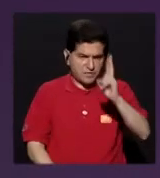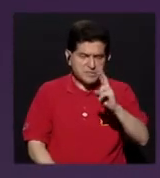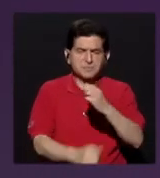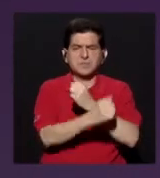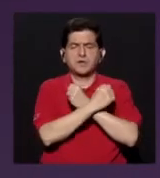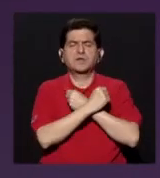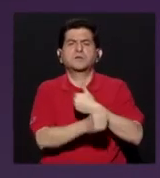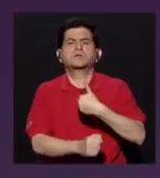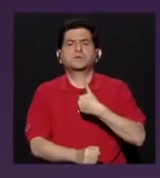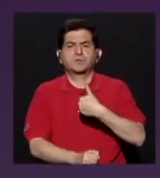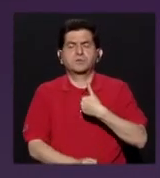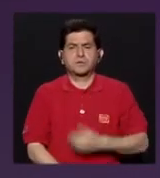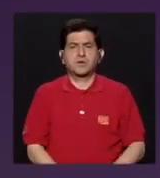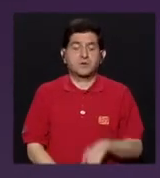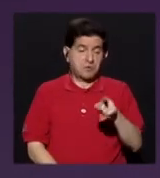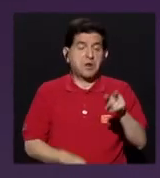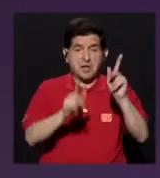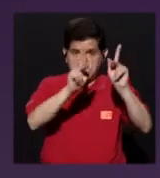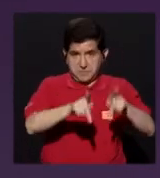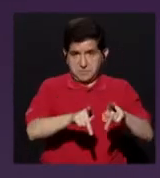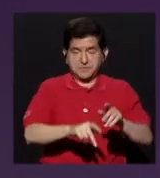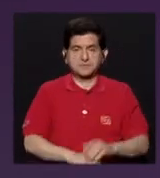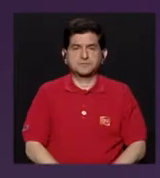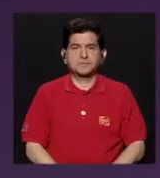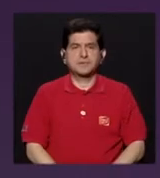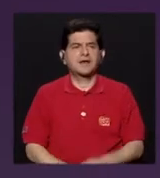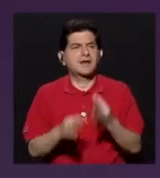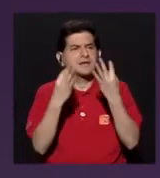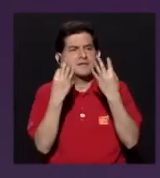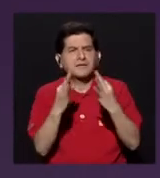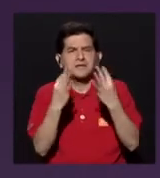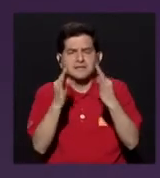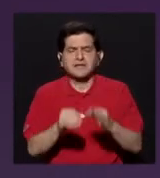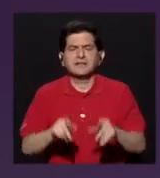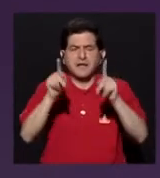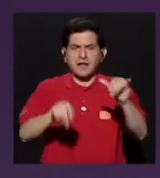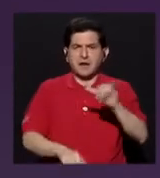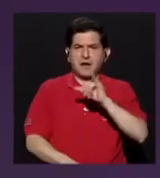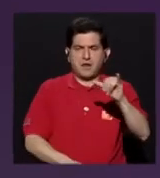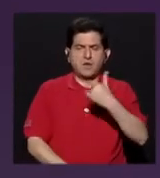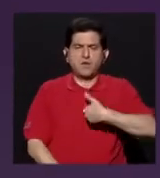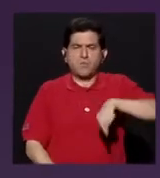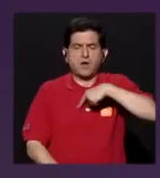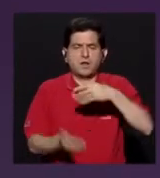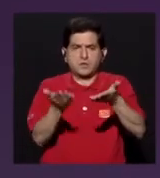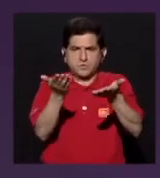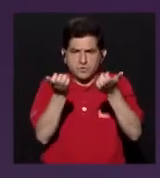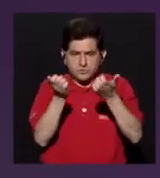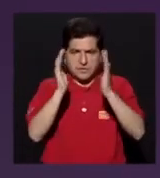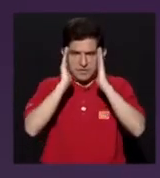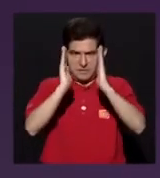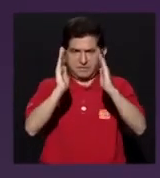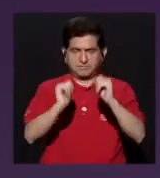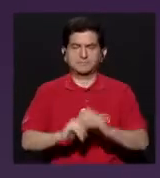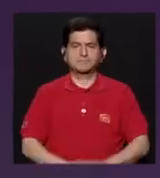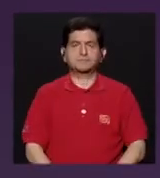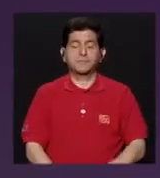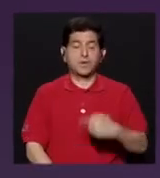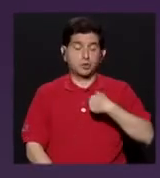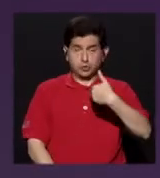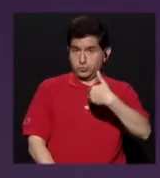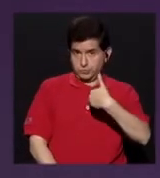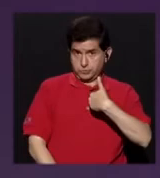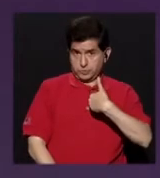que tengamos hacia estas personas y en tratar a las personas de la misma manera en que quisiéramos que nos traten, ¿verdad? Entonces, si yo